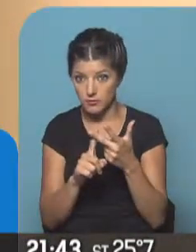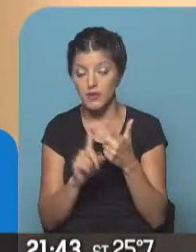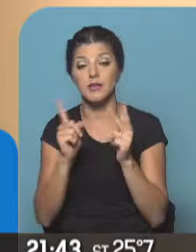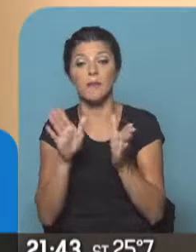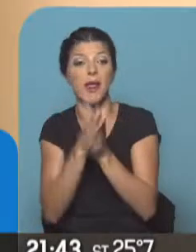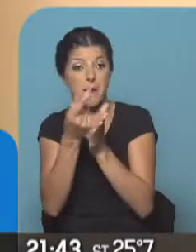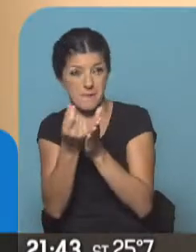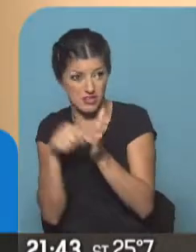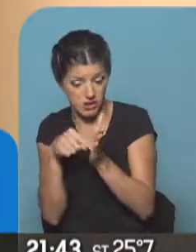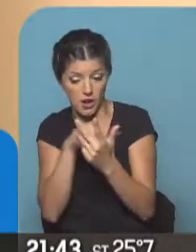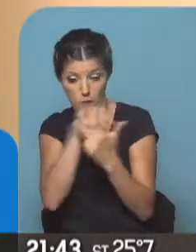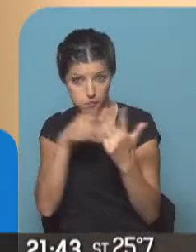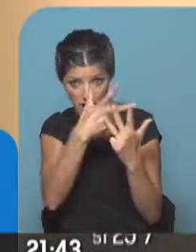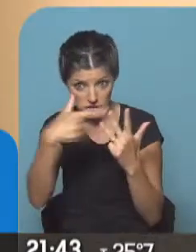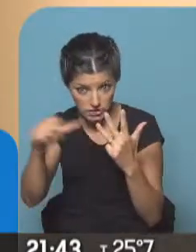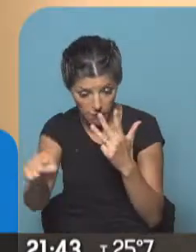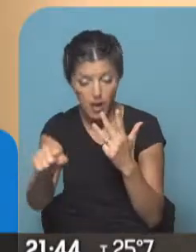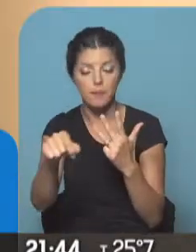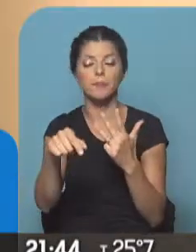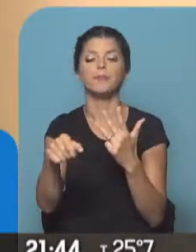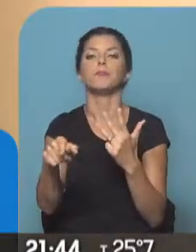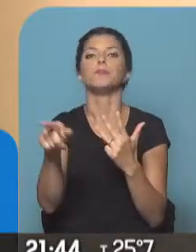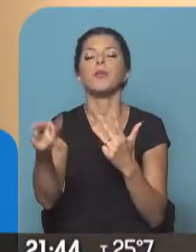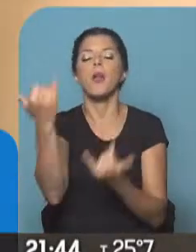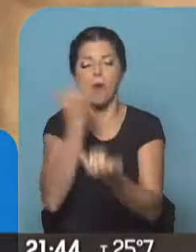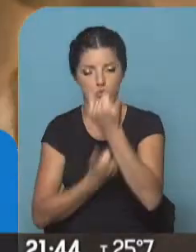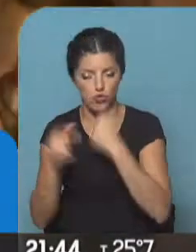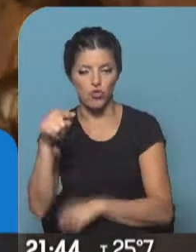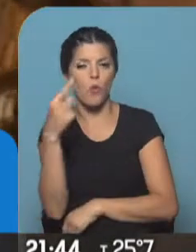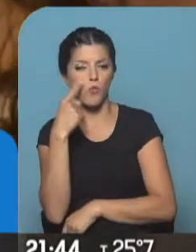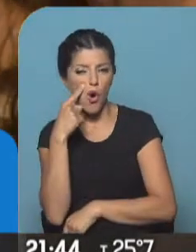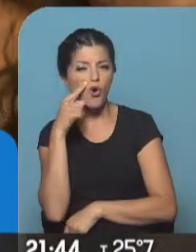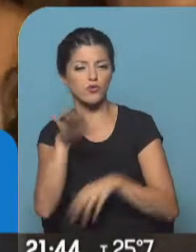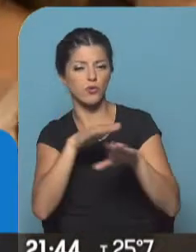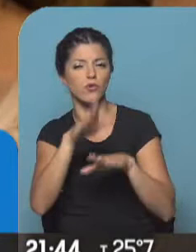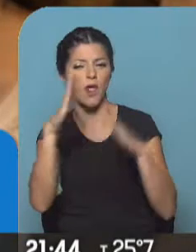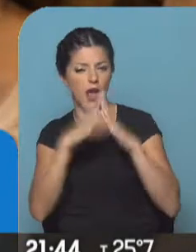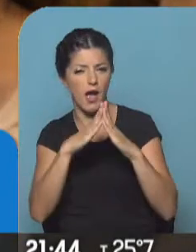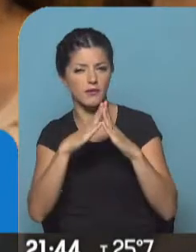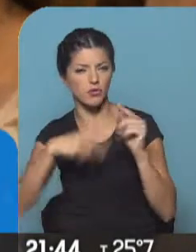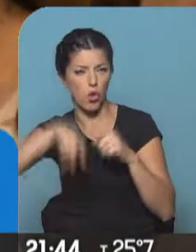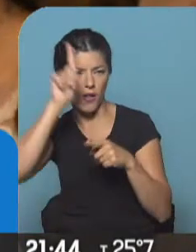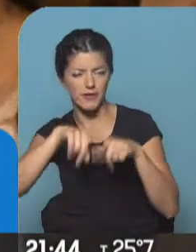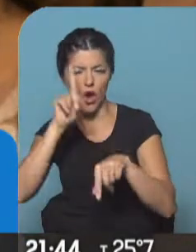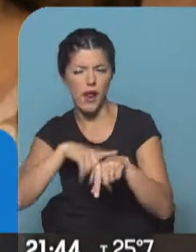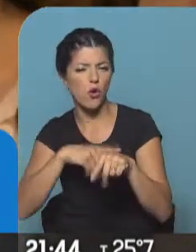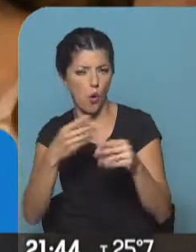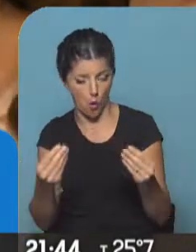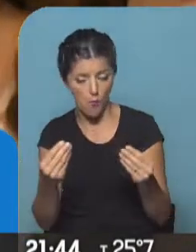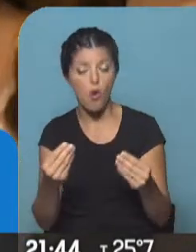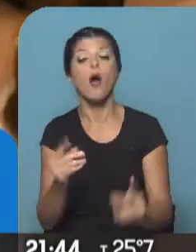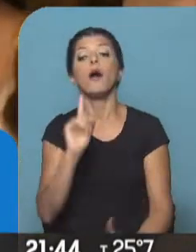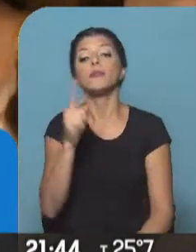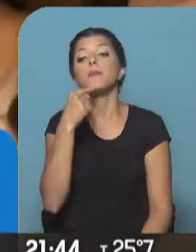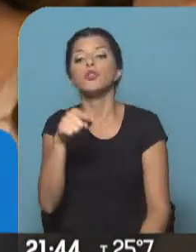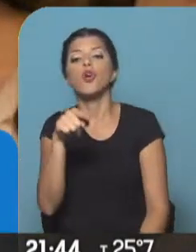Y me dijeron que, bueno, además de que sabían los movimientos, que a mí me había entregado, vendido, es la